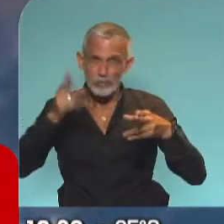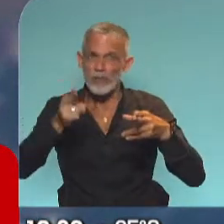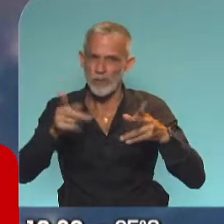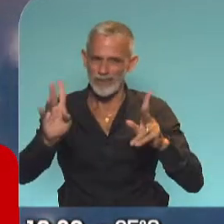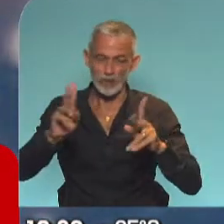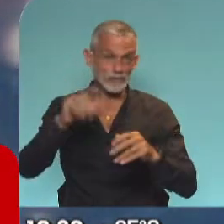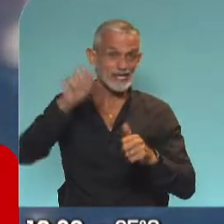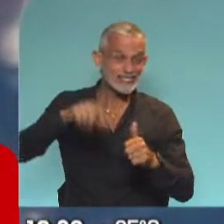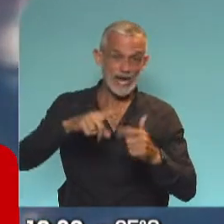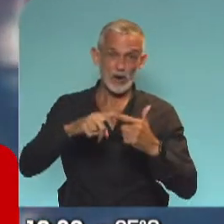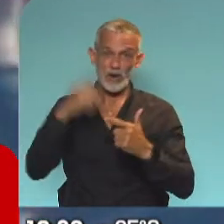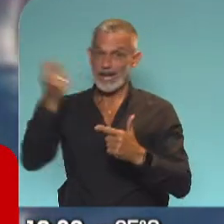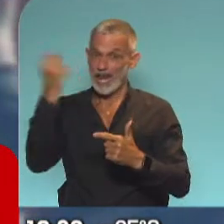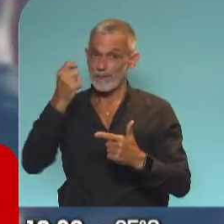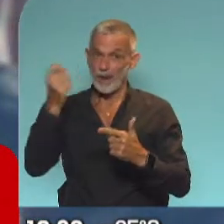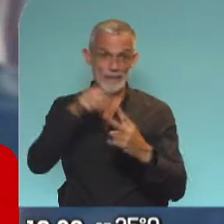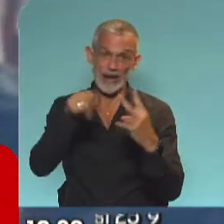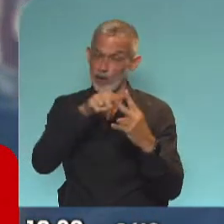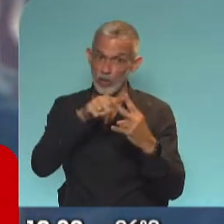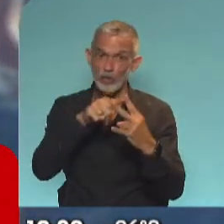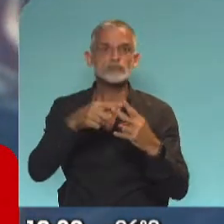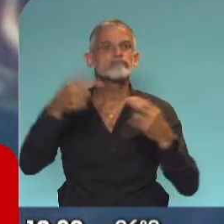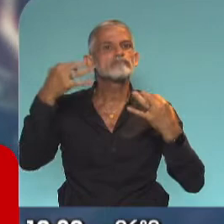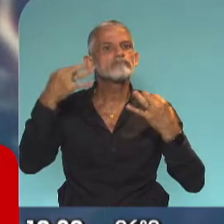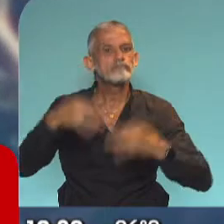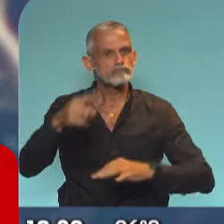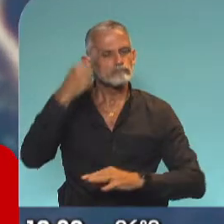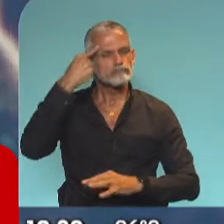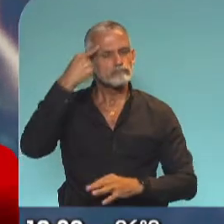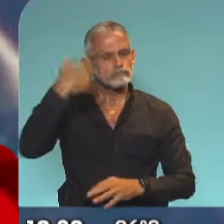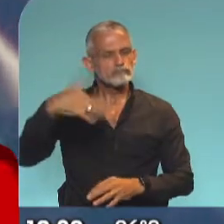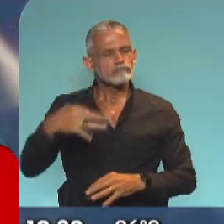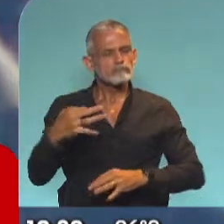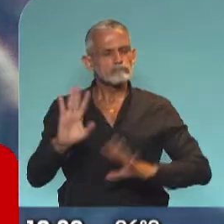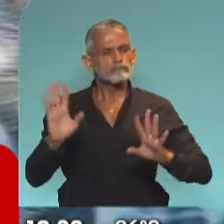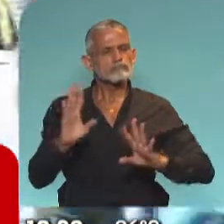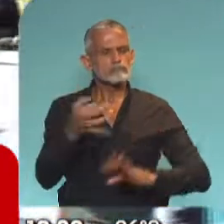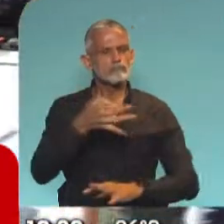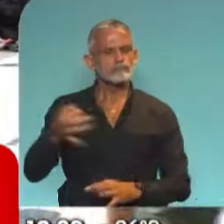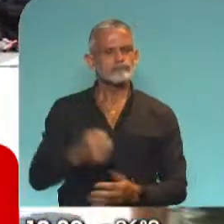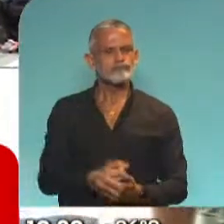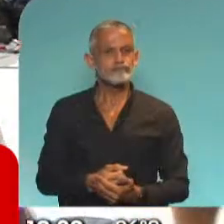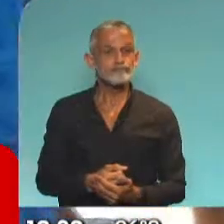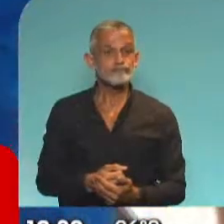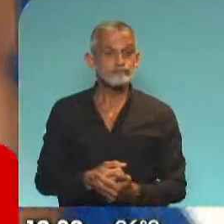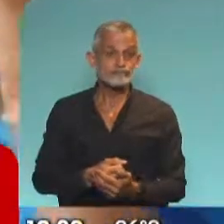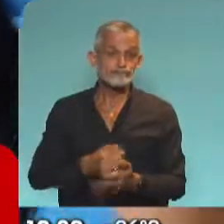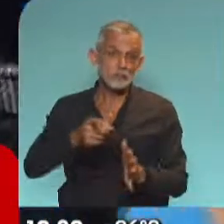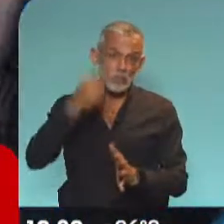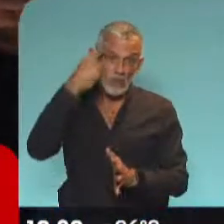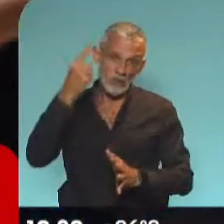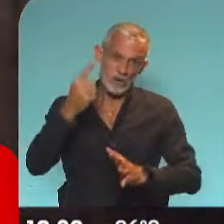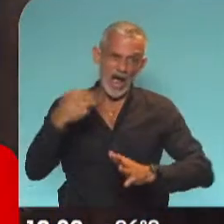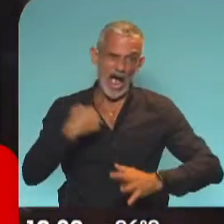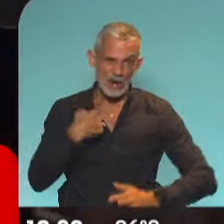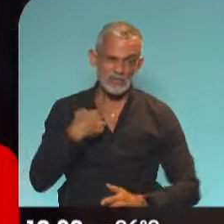tomado Chaco como La Pampa es una actitud muy inteligente en estos momentos. Y usted me va a tildar a